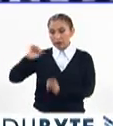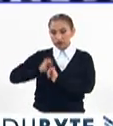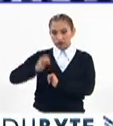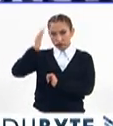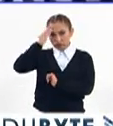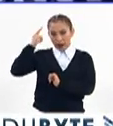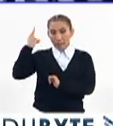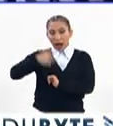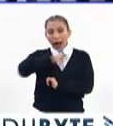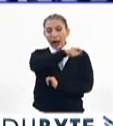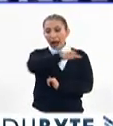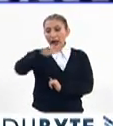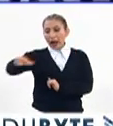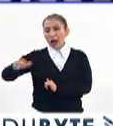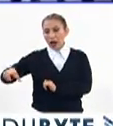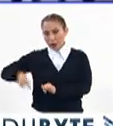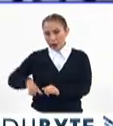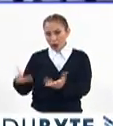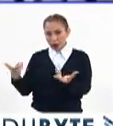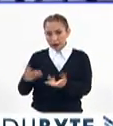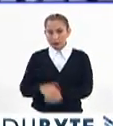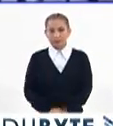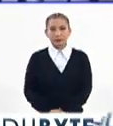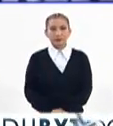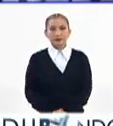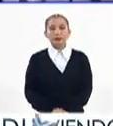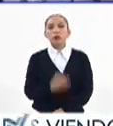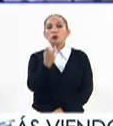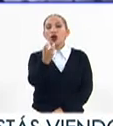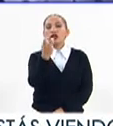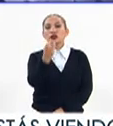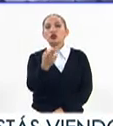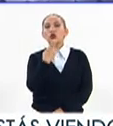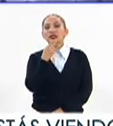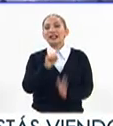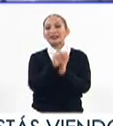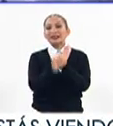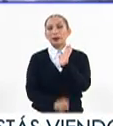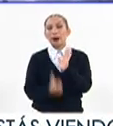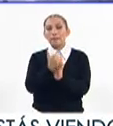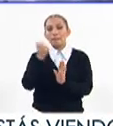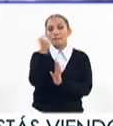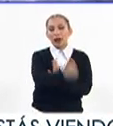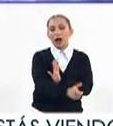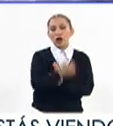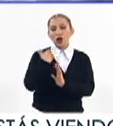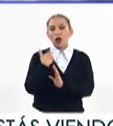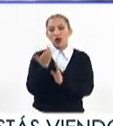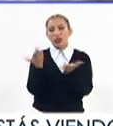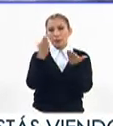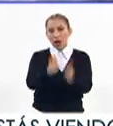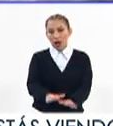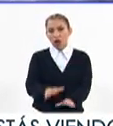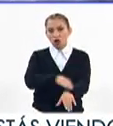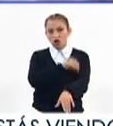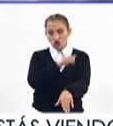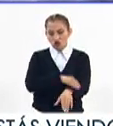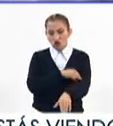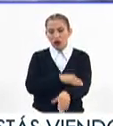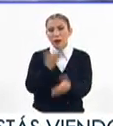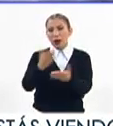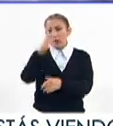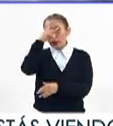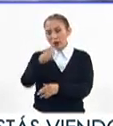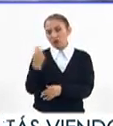los pagos a cargo del Gobierno federal, para lo cual utiliza el sistema de pagos electrónicos interbancarios de Banco de